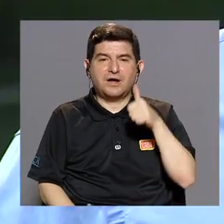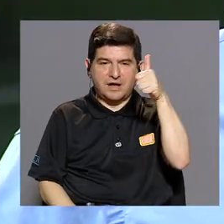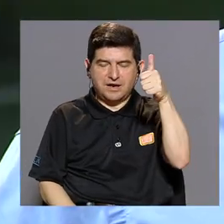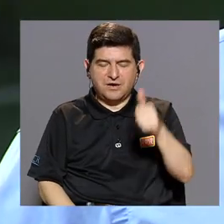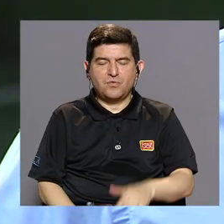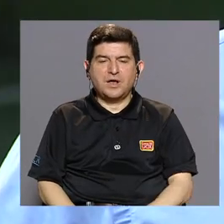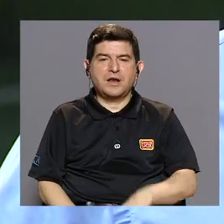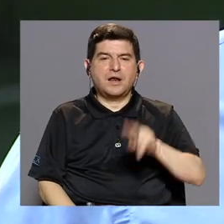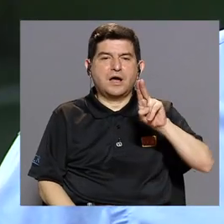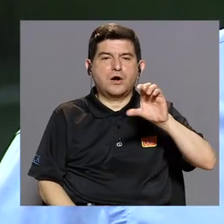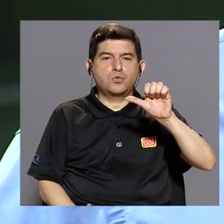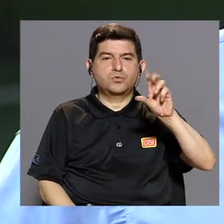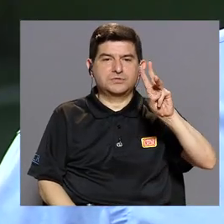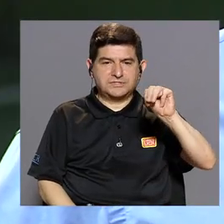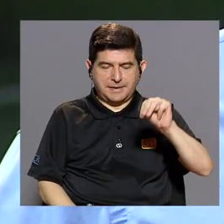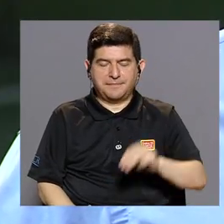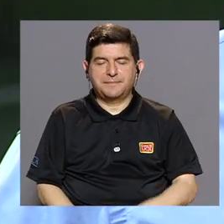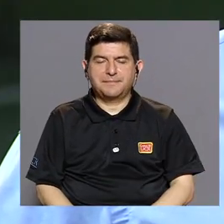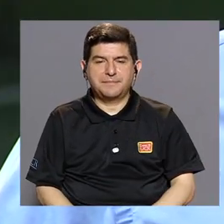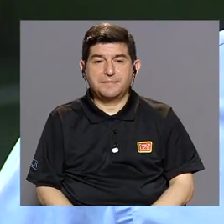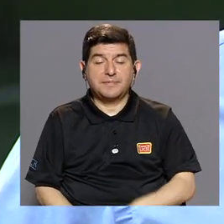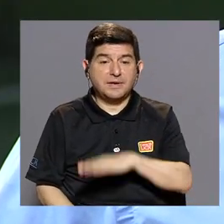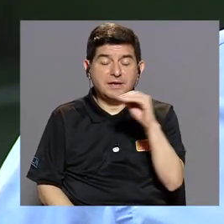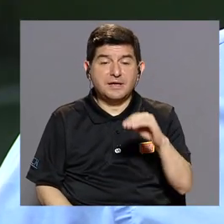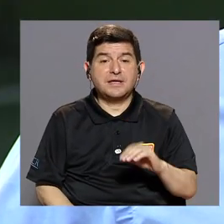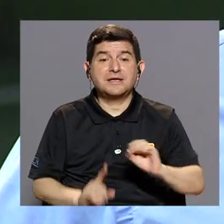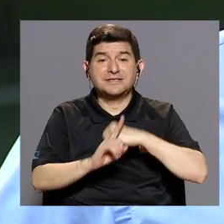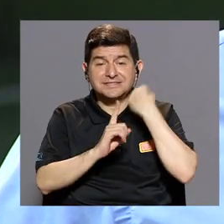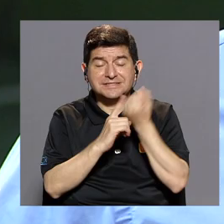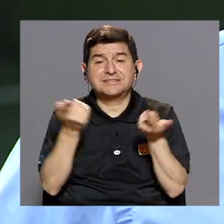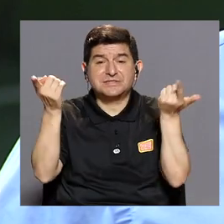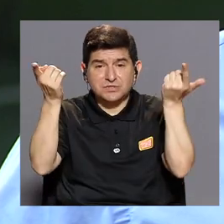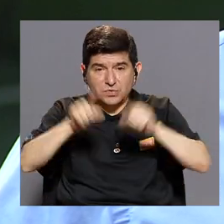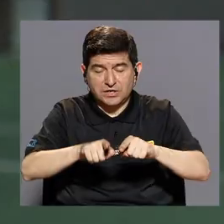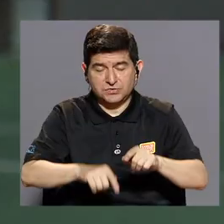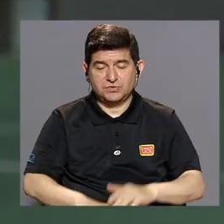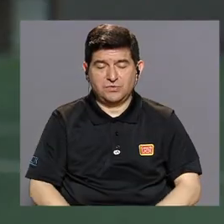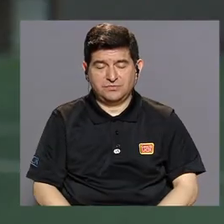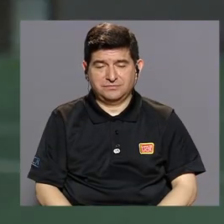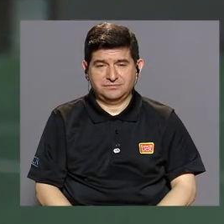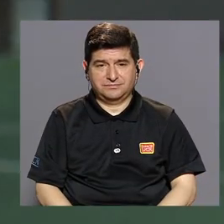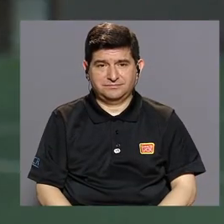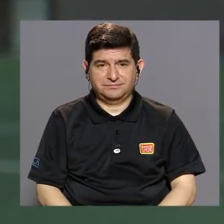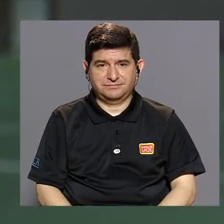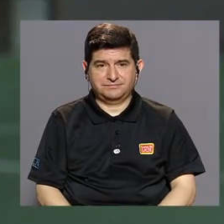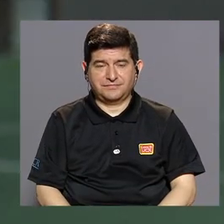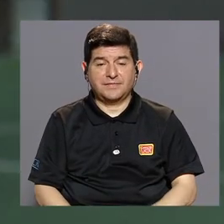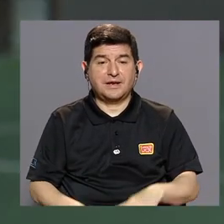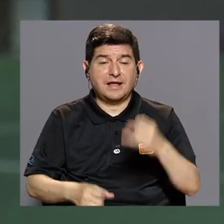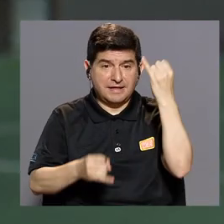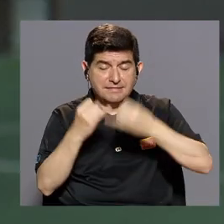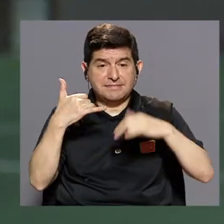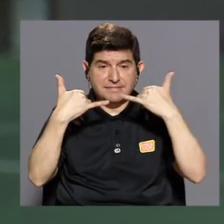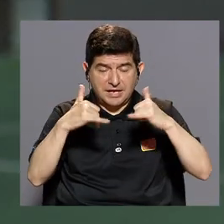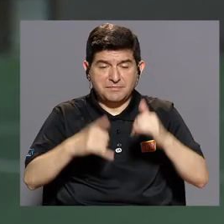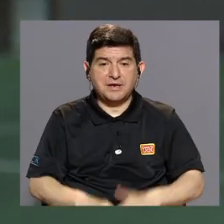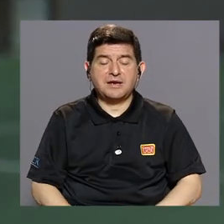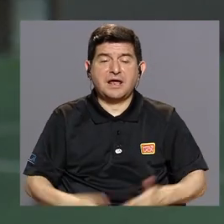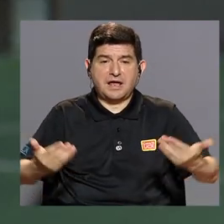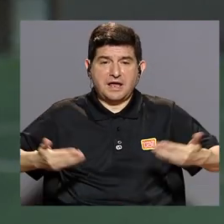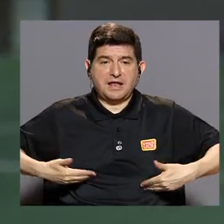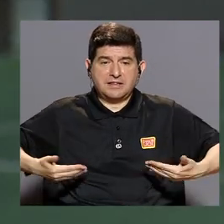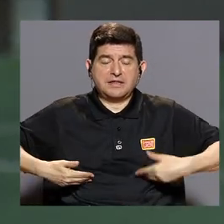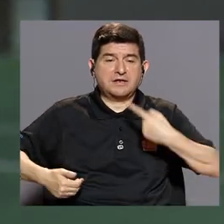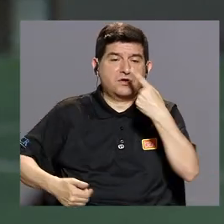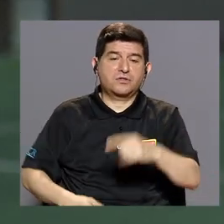Polideportivo Monserrat. Bueno, siempre ha sido muy fuerte y lo sigue siendo, ¿verdad? Uh-huh. Y terminó el partido y el entrenador se